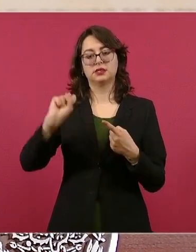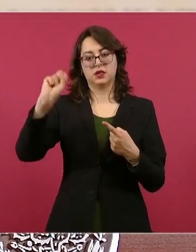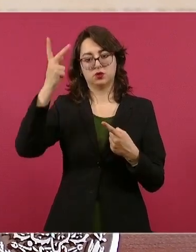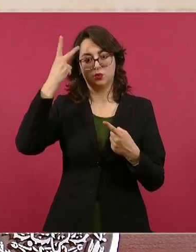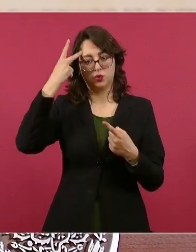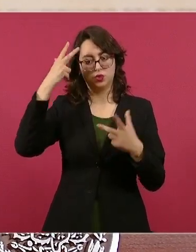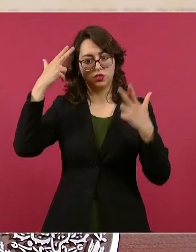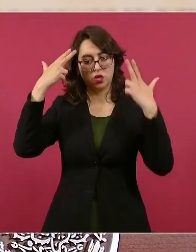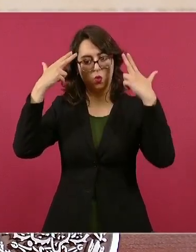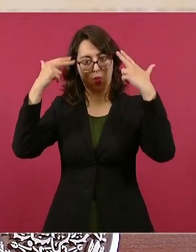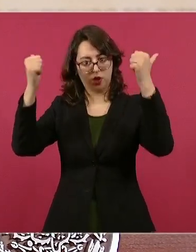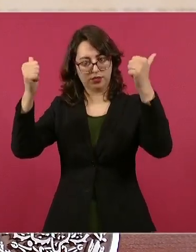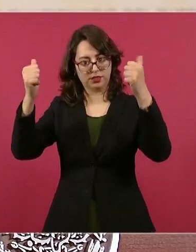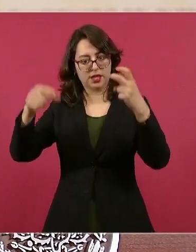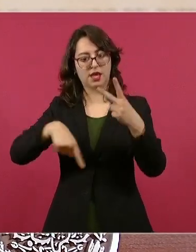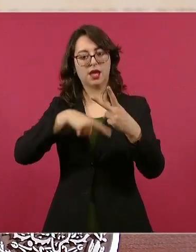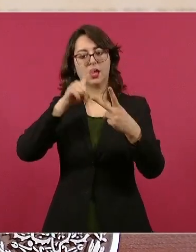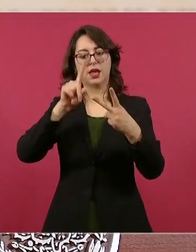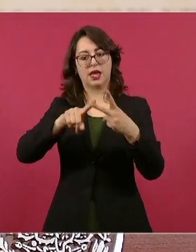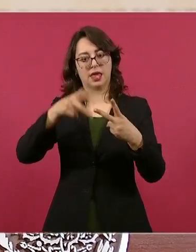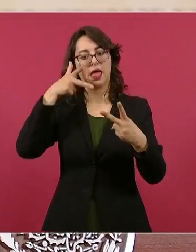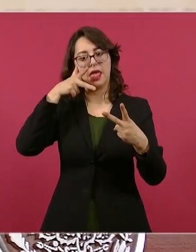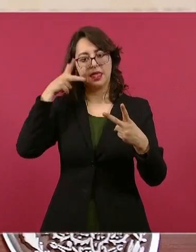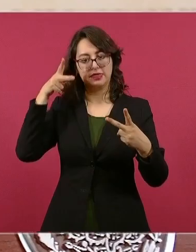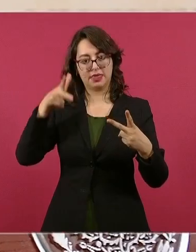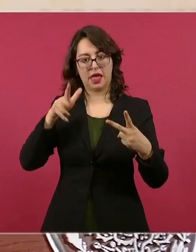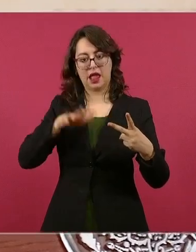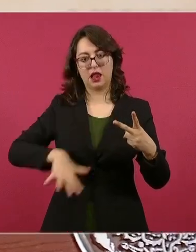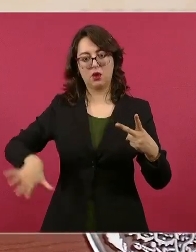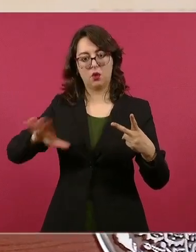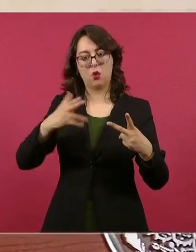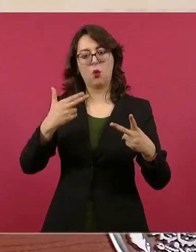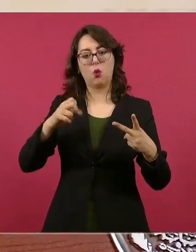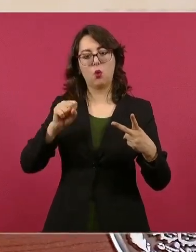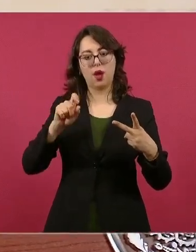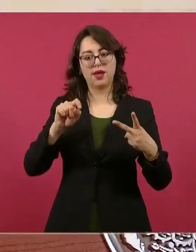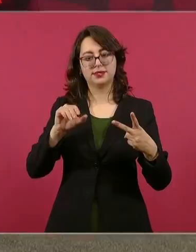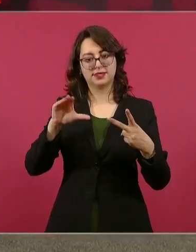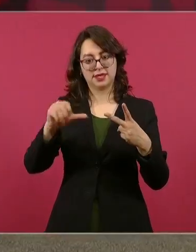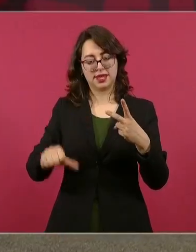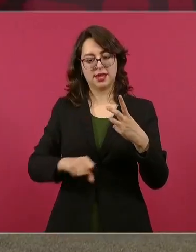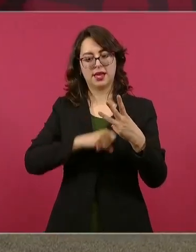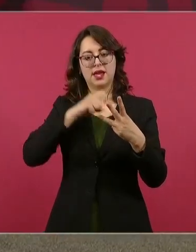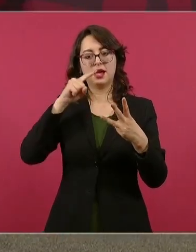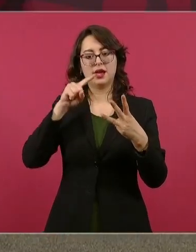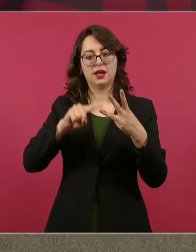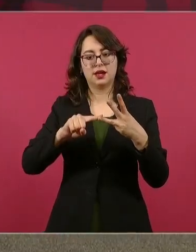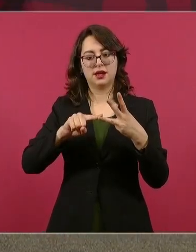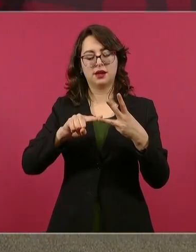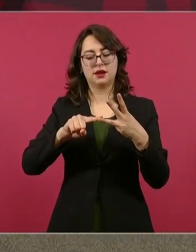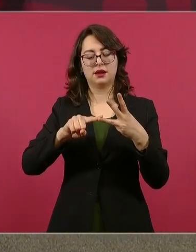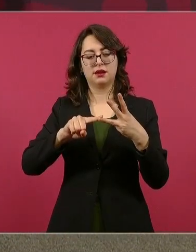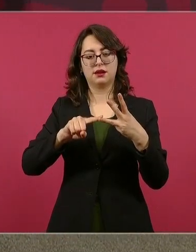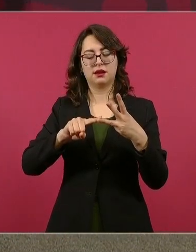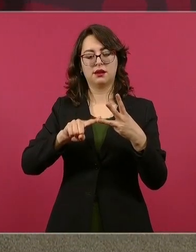Potosina, en la Huasteca Hidalguense, en la Huasteca